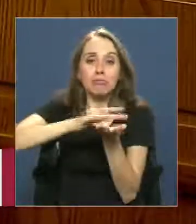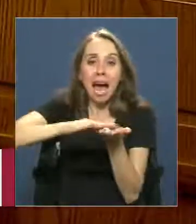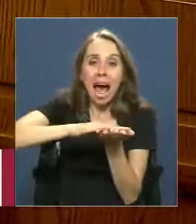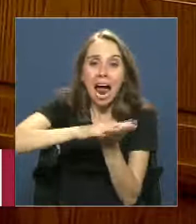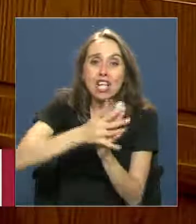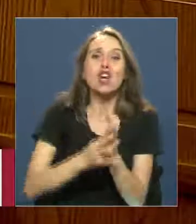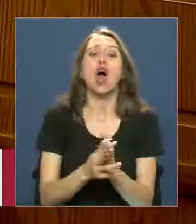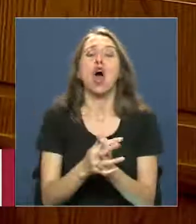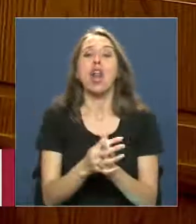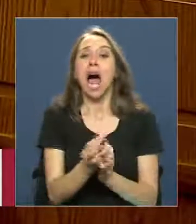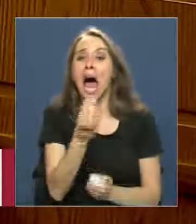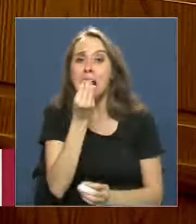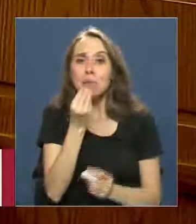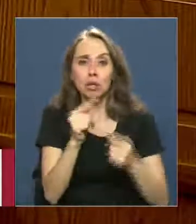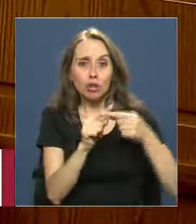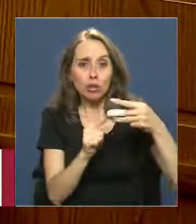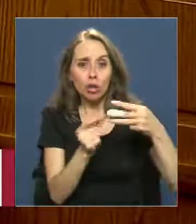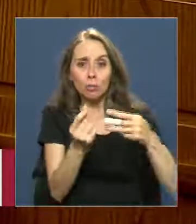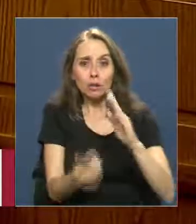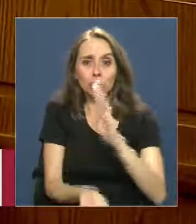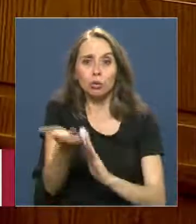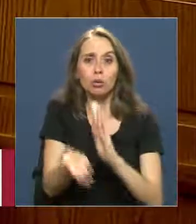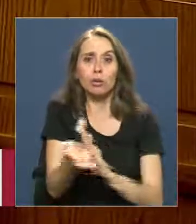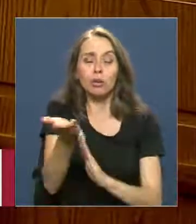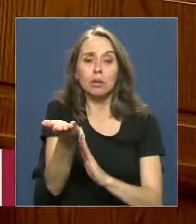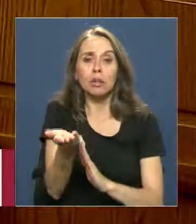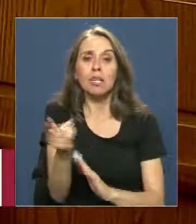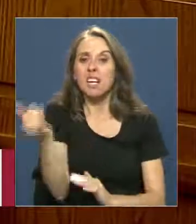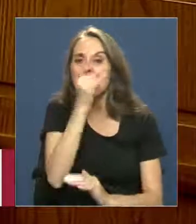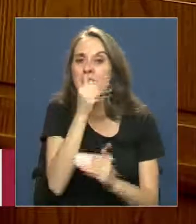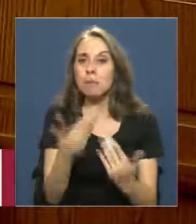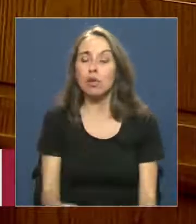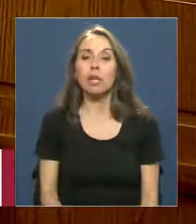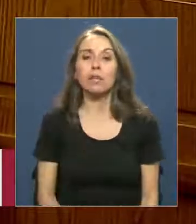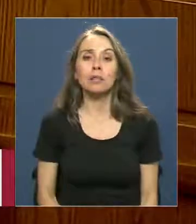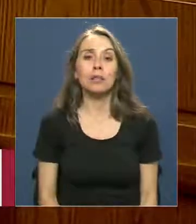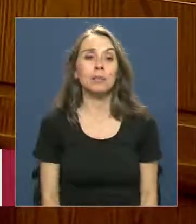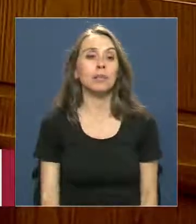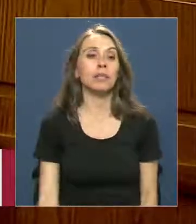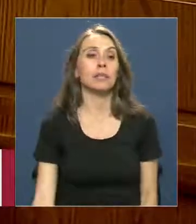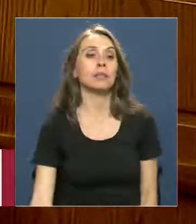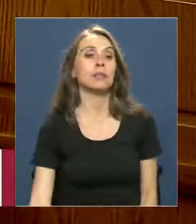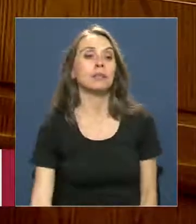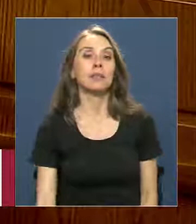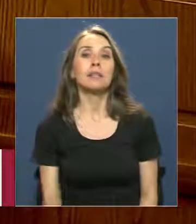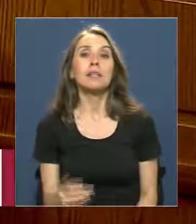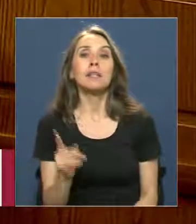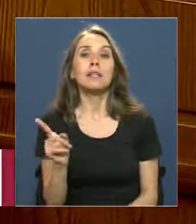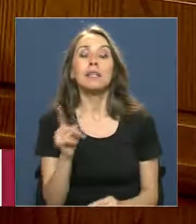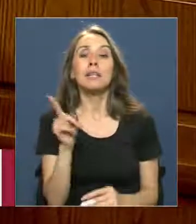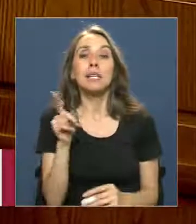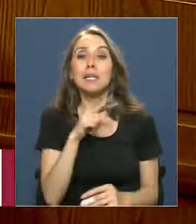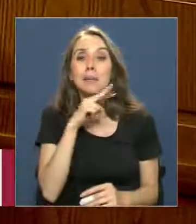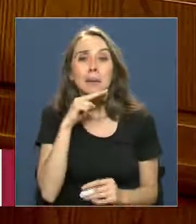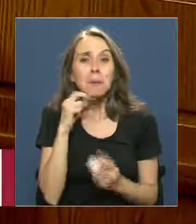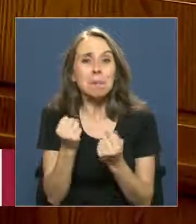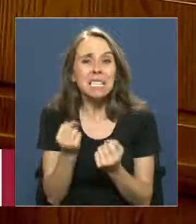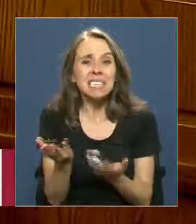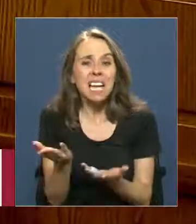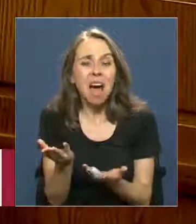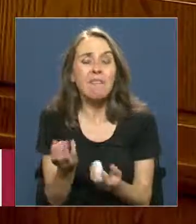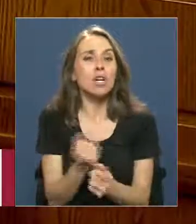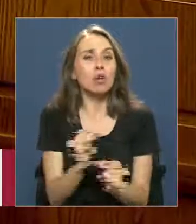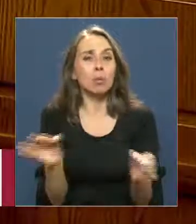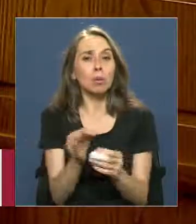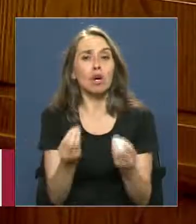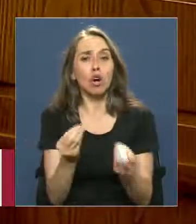alimentos. Son conductas inmorales, son conductas miserables, pero también resulta inexplicable que